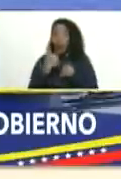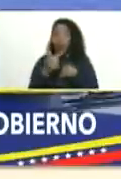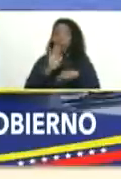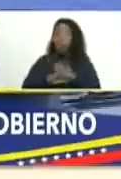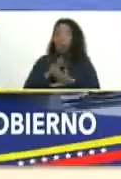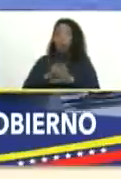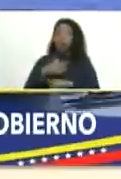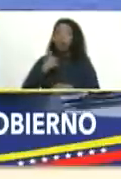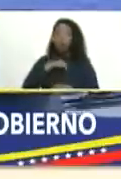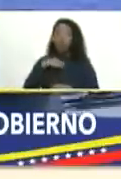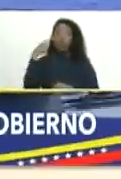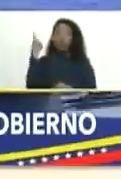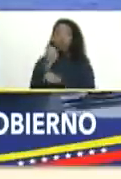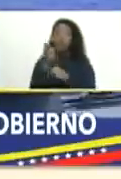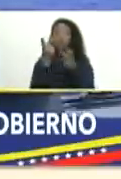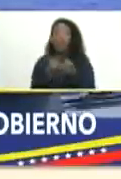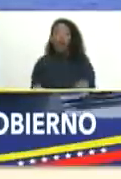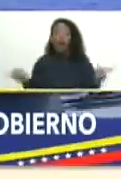nosotros